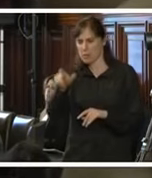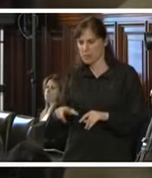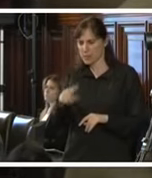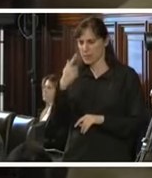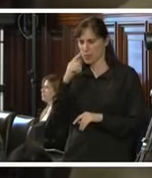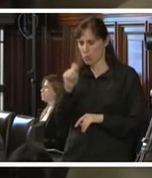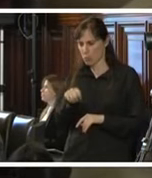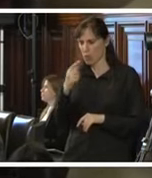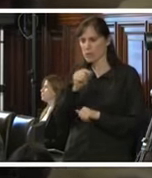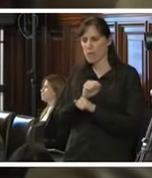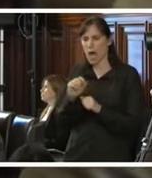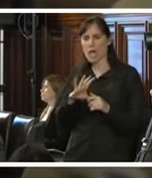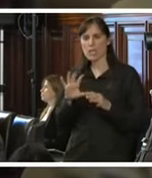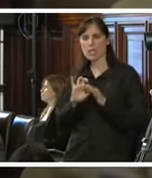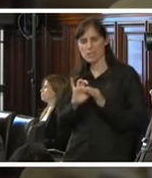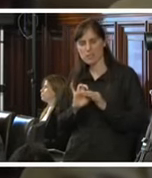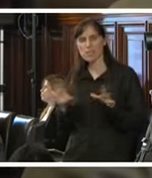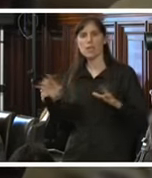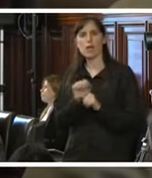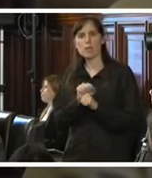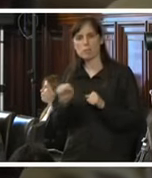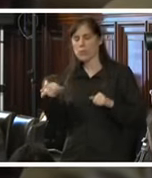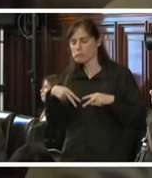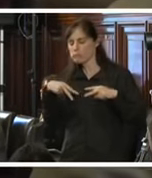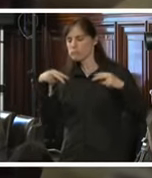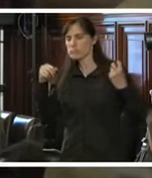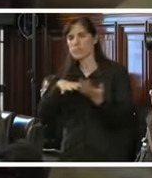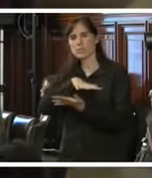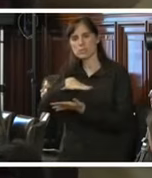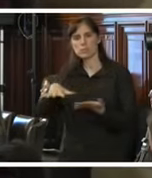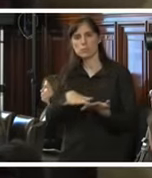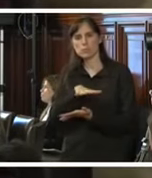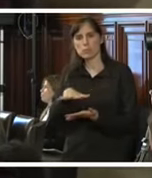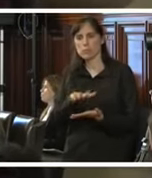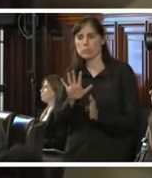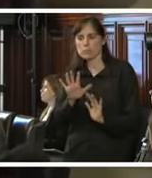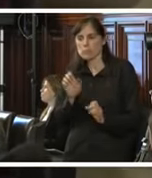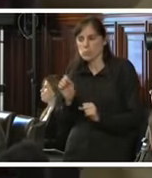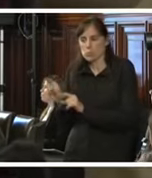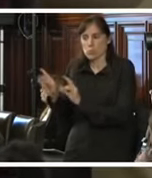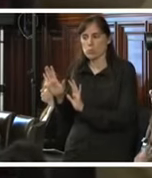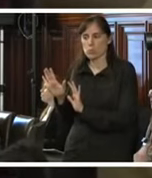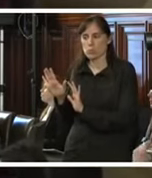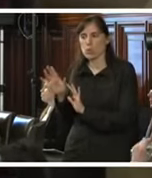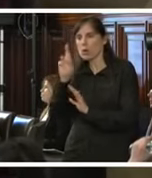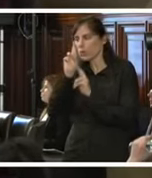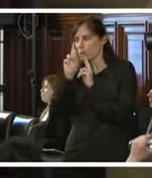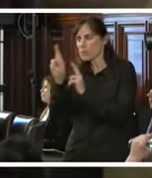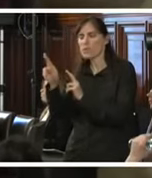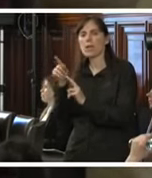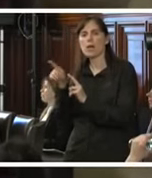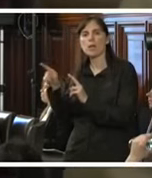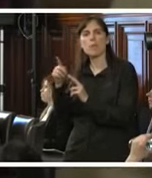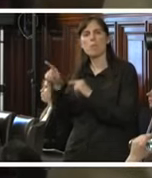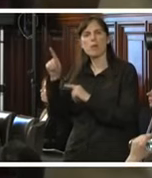de las circunstancias específicas del caso que intrínsecamente deben corresponder a la autoridad judicial. Estas medidas tienen un efecto